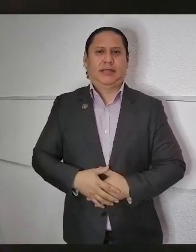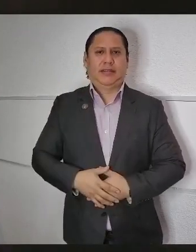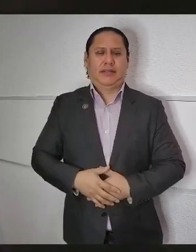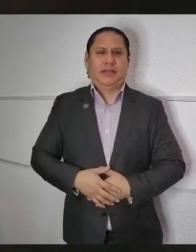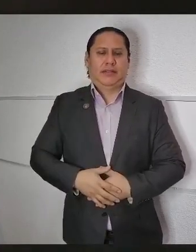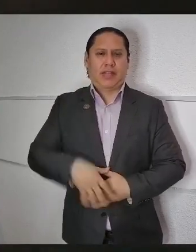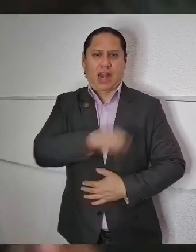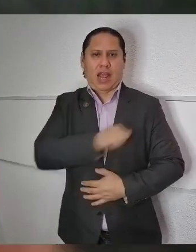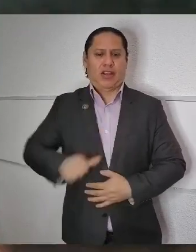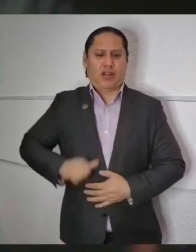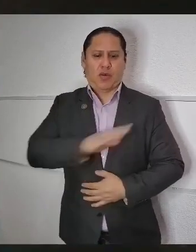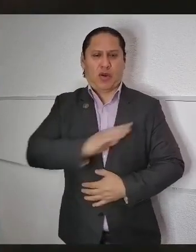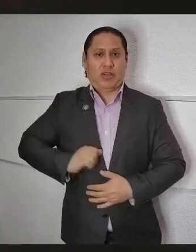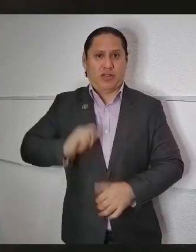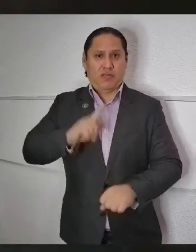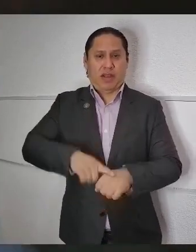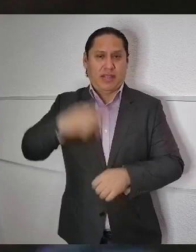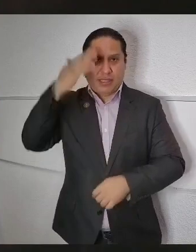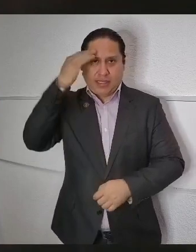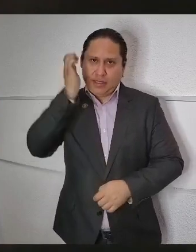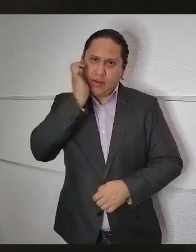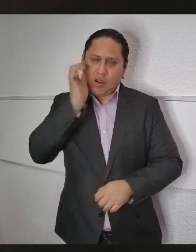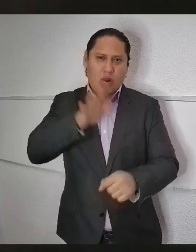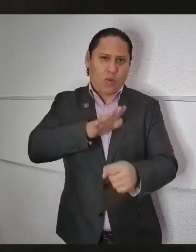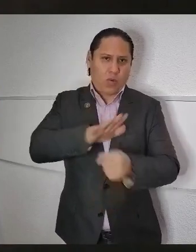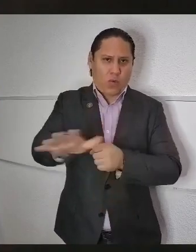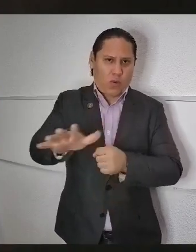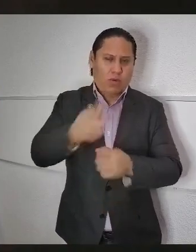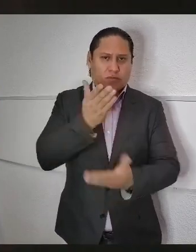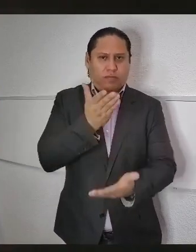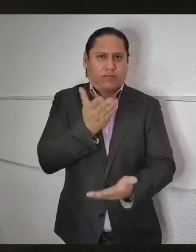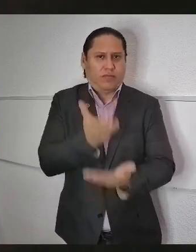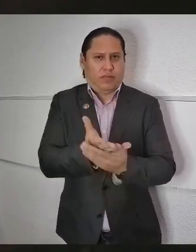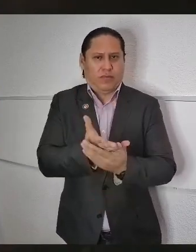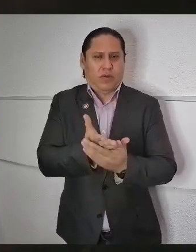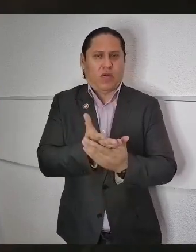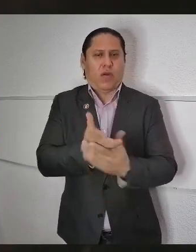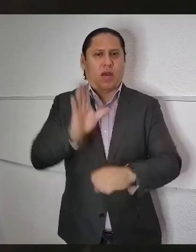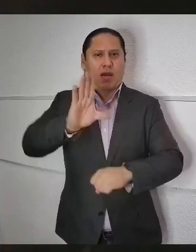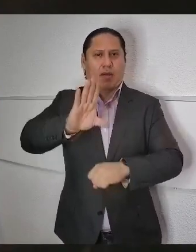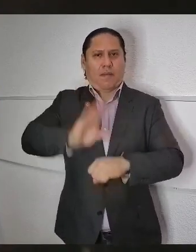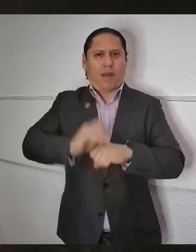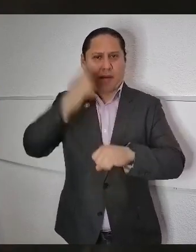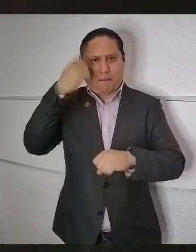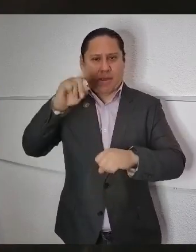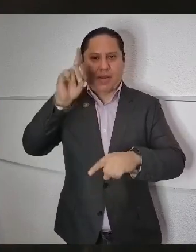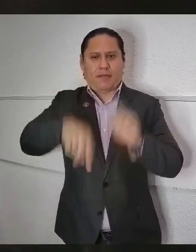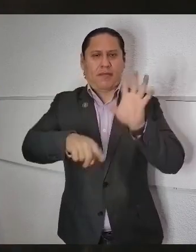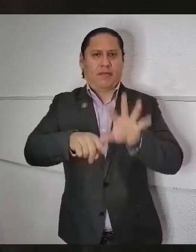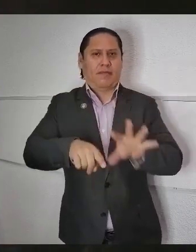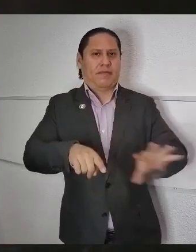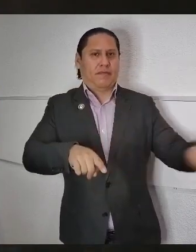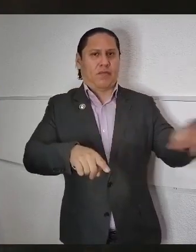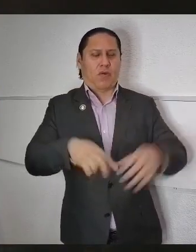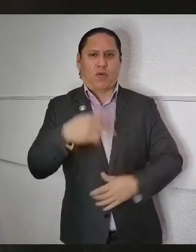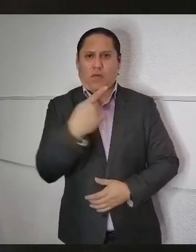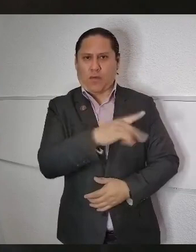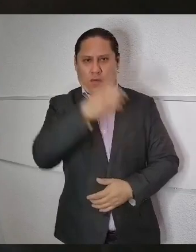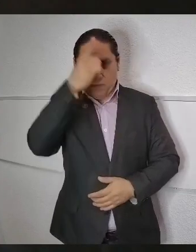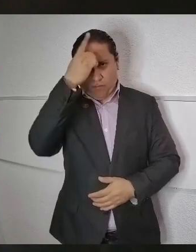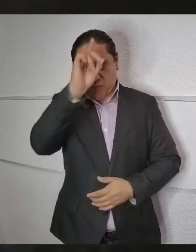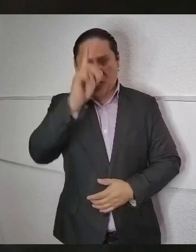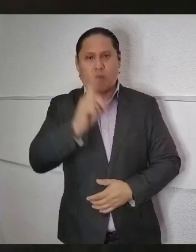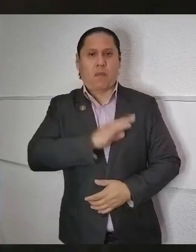San Cristóbal de las Casas, Chiapas, por medio del cual solicita autorización para desincorporar del